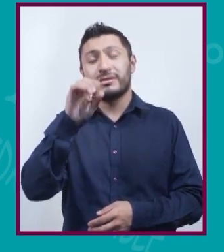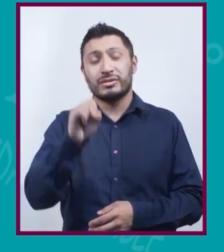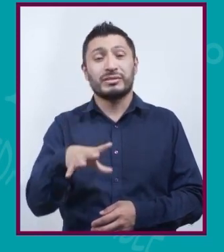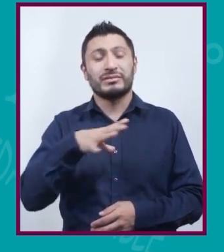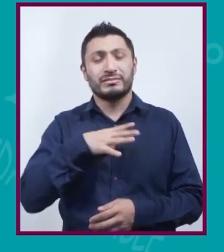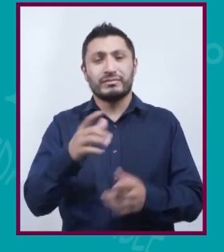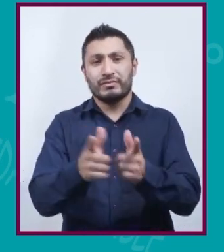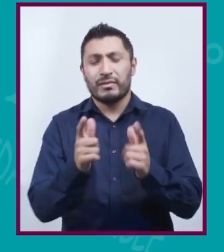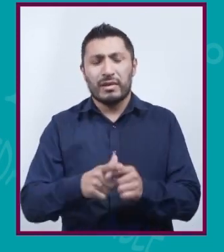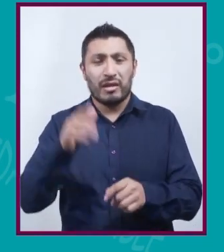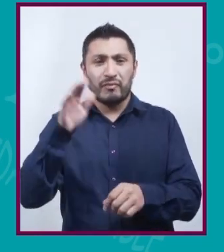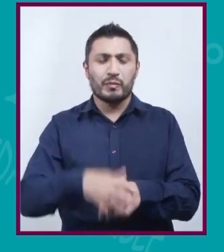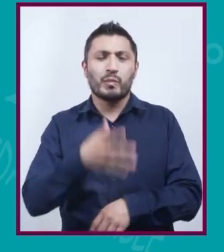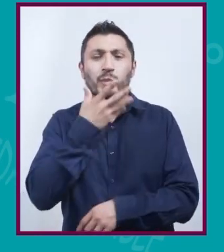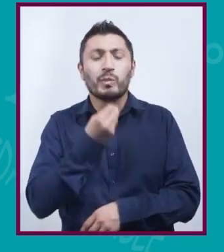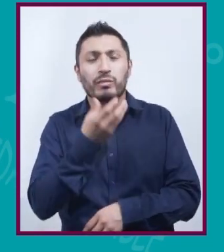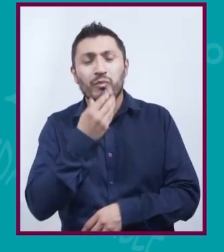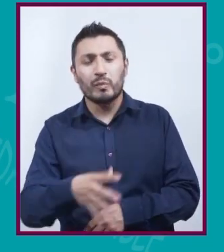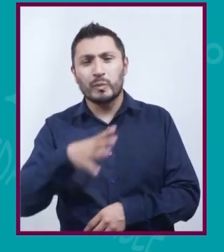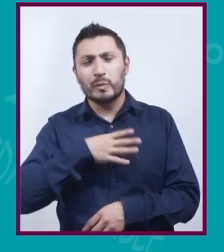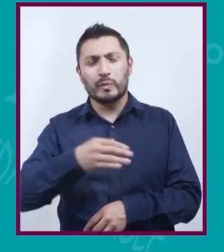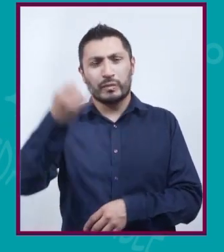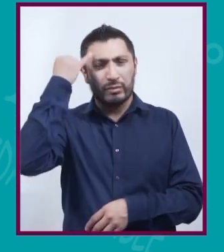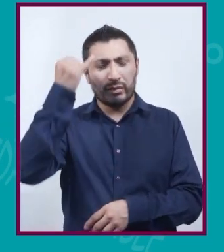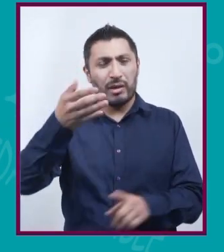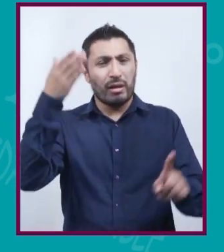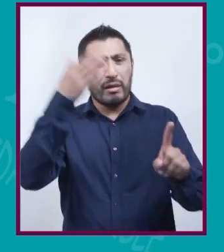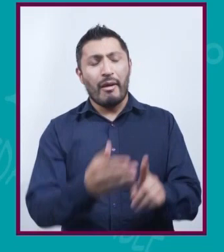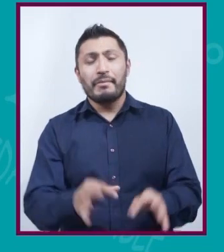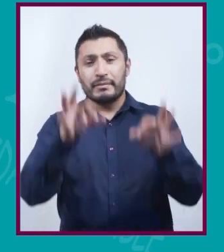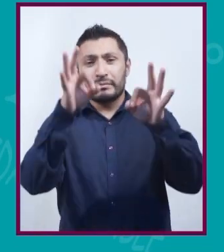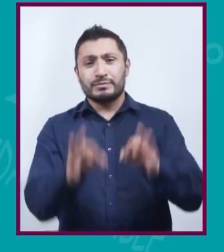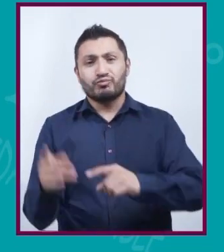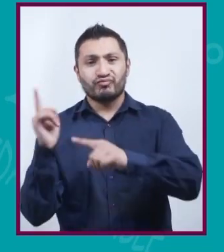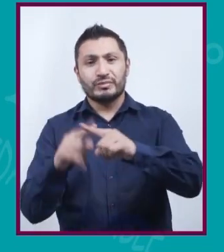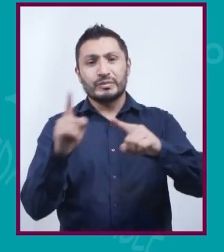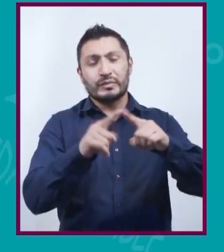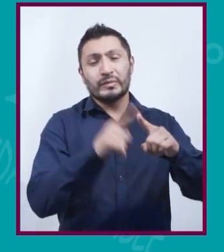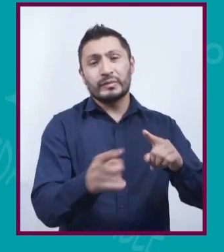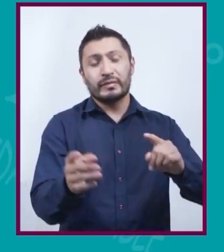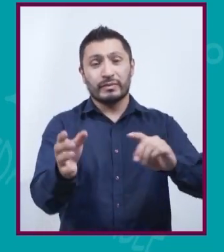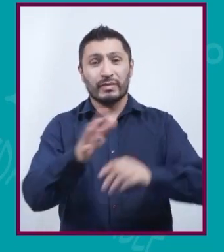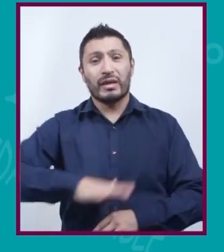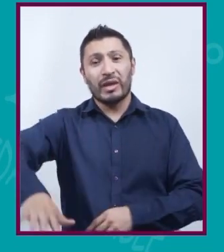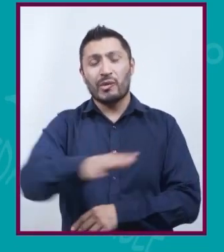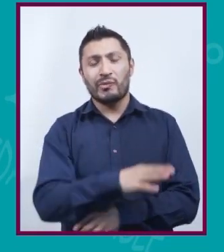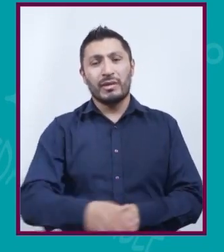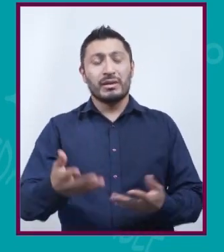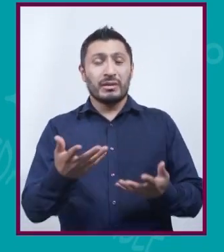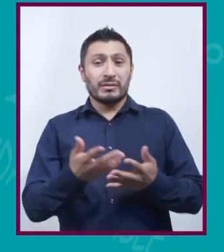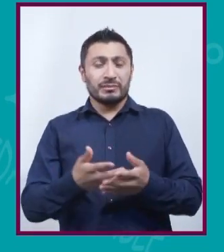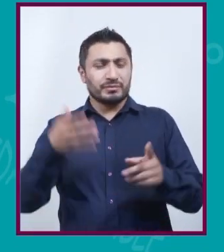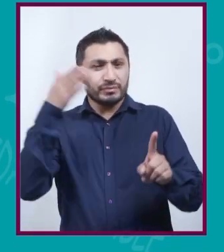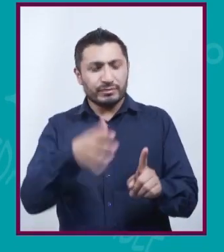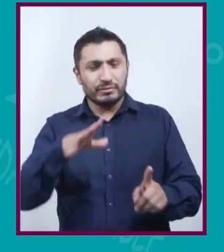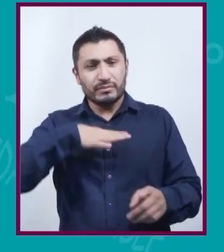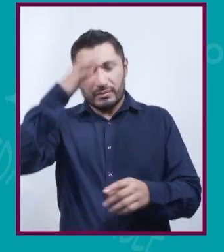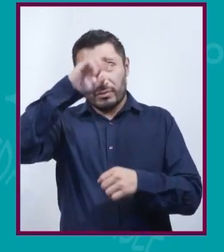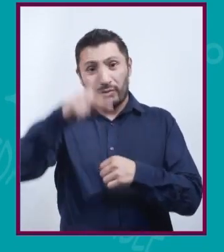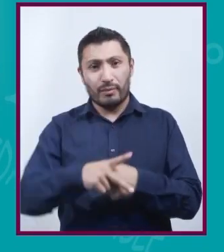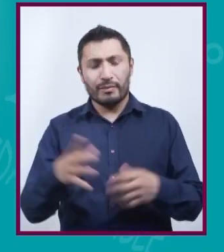constituidos mayoritariamente por judíos, que tenían una función muy específica en los distintos campos de concentración diseminados por